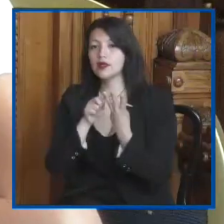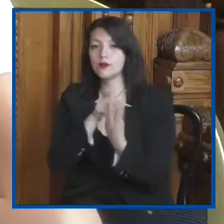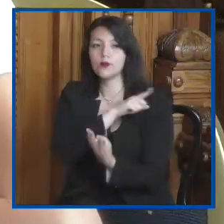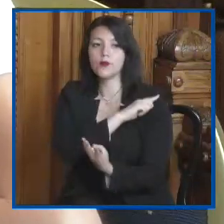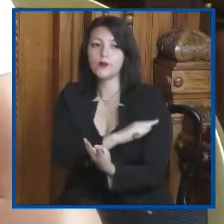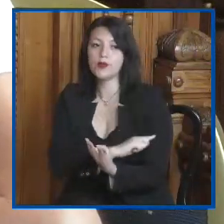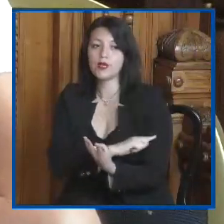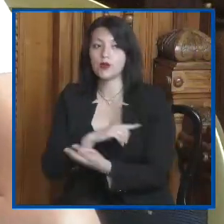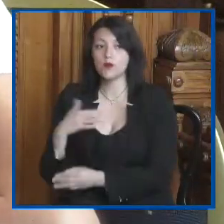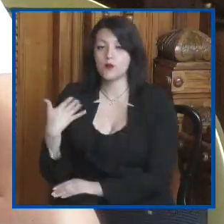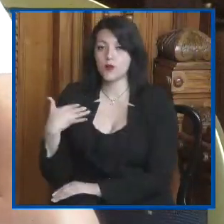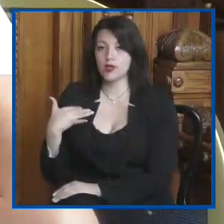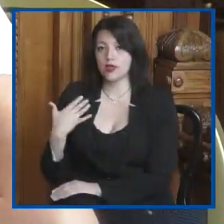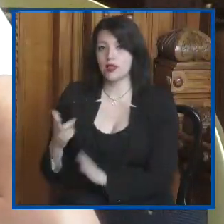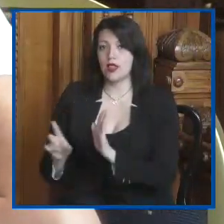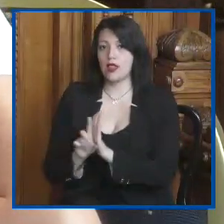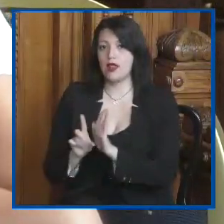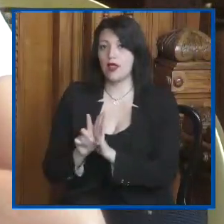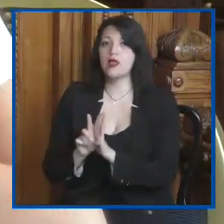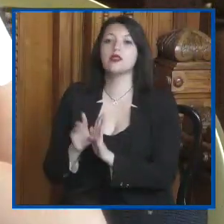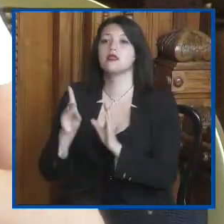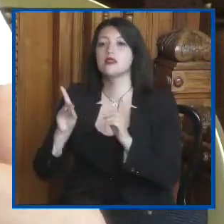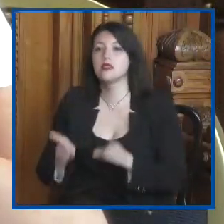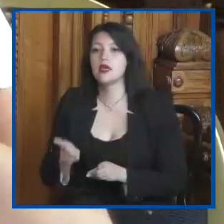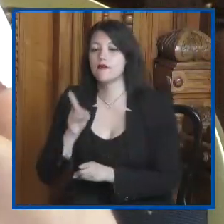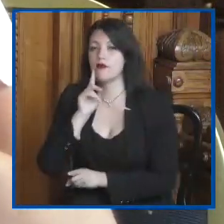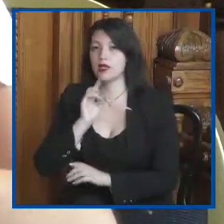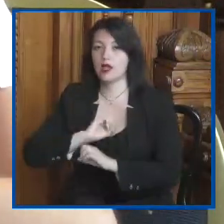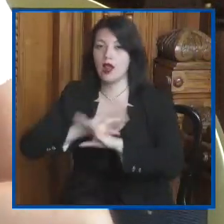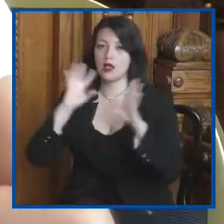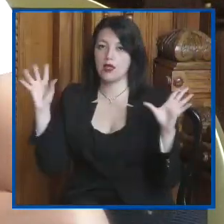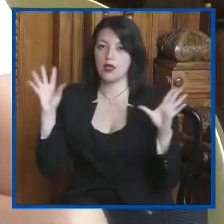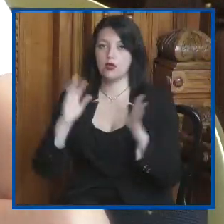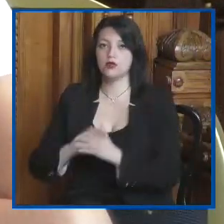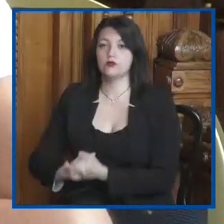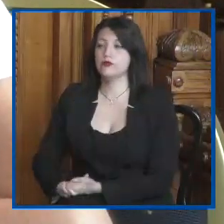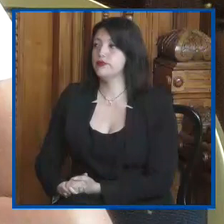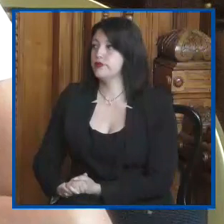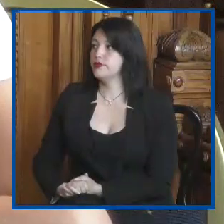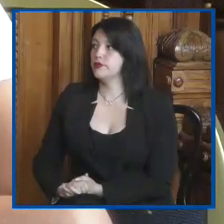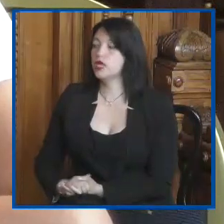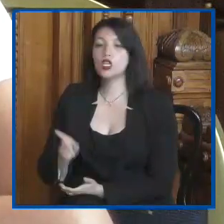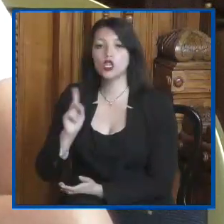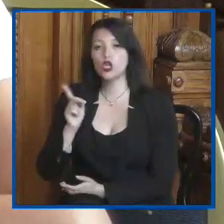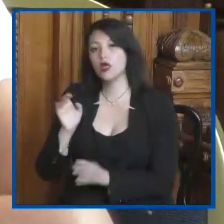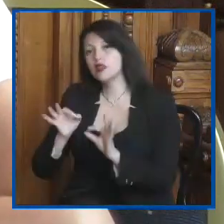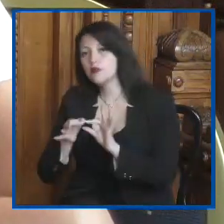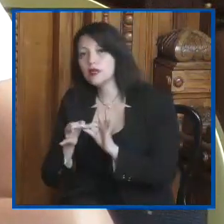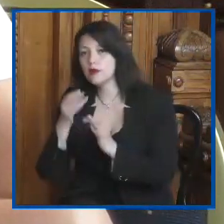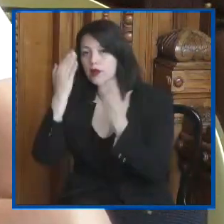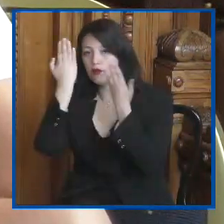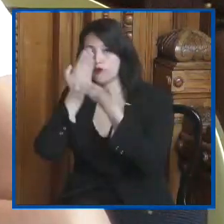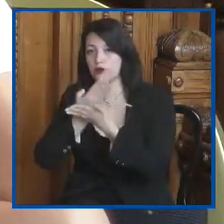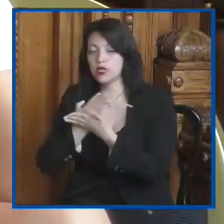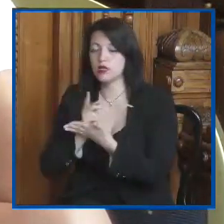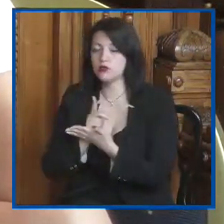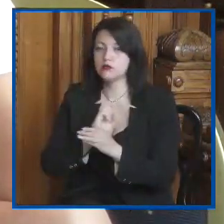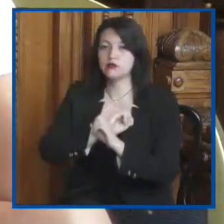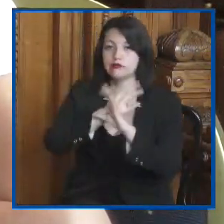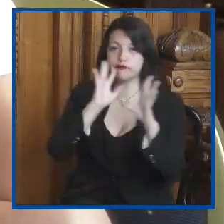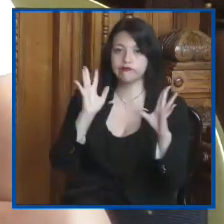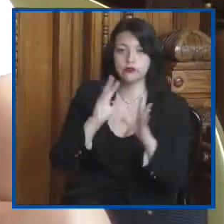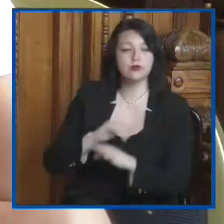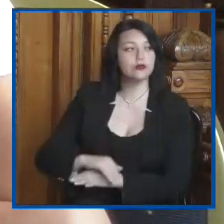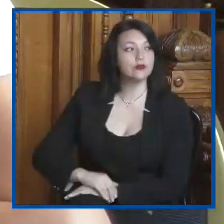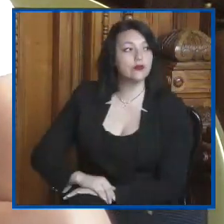leyes que nosotros aplicamos, si no vienen claras, también hace que tengamos que hacer todo este tipo de interpretaciones para clarificarlas.